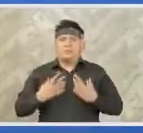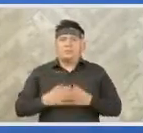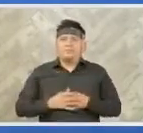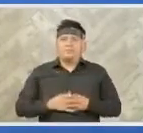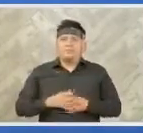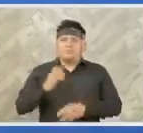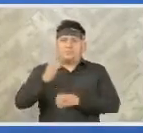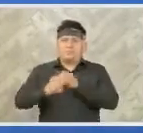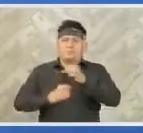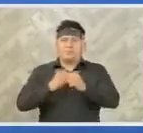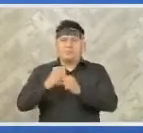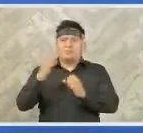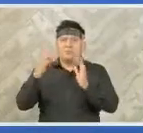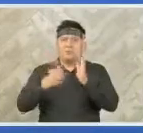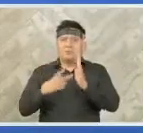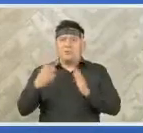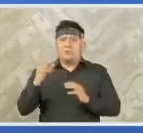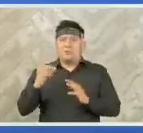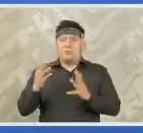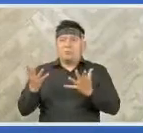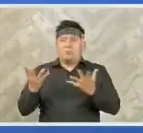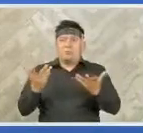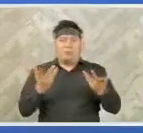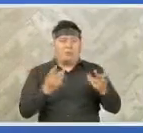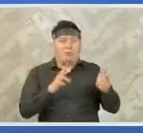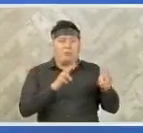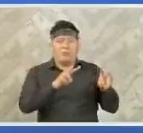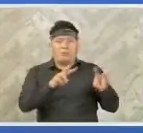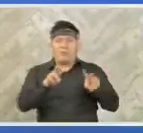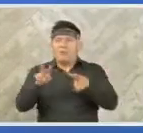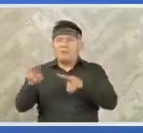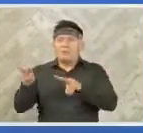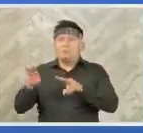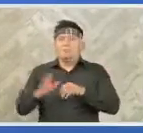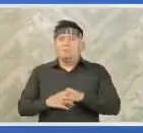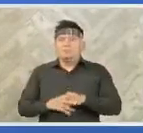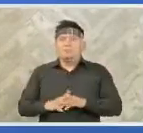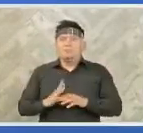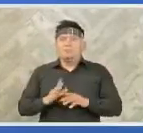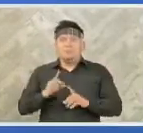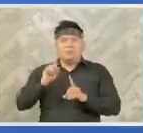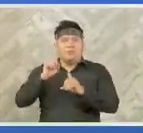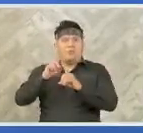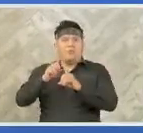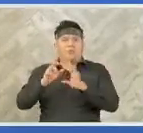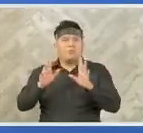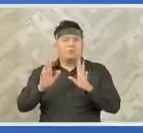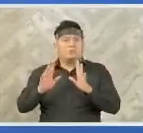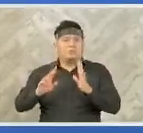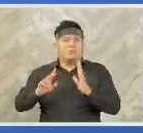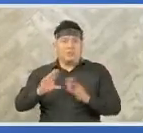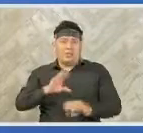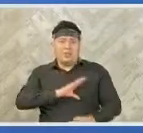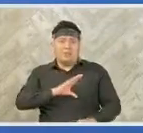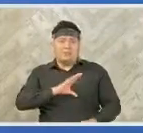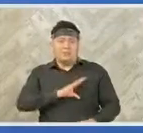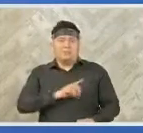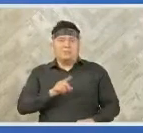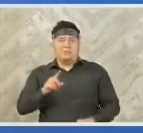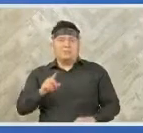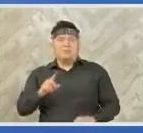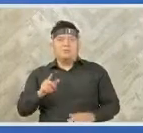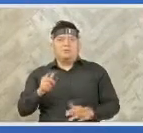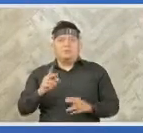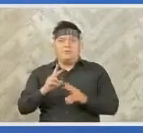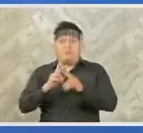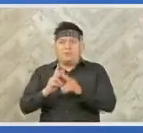año 2020 estuvimos escuchando y estuvimos viendo cómo una de las apuestas más significativas del alcalde tenía que ver con la protección